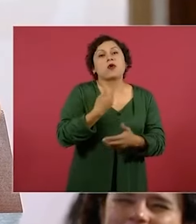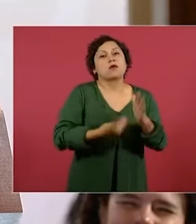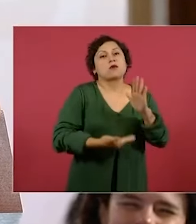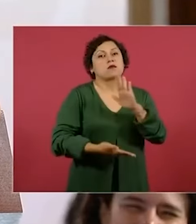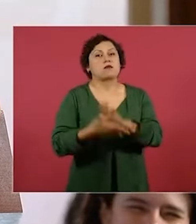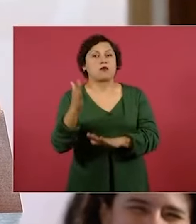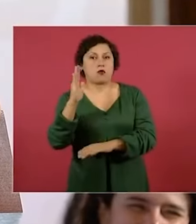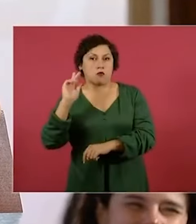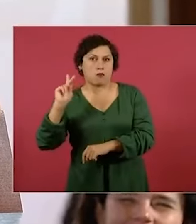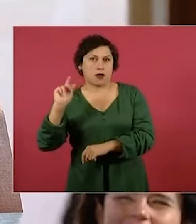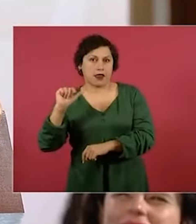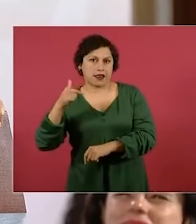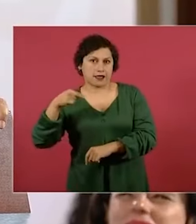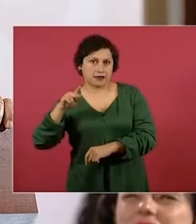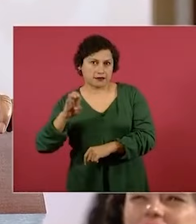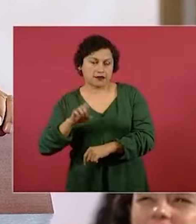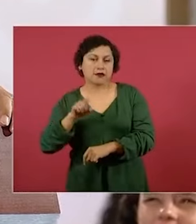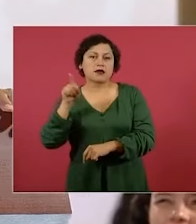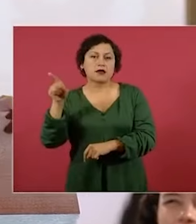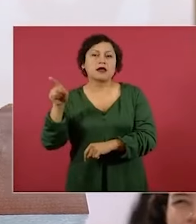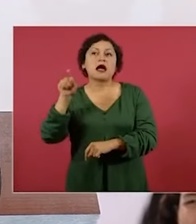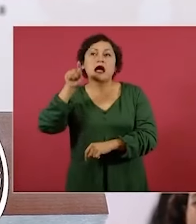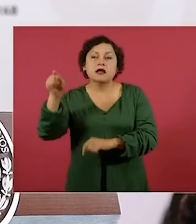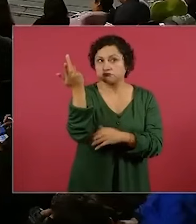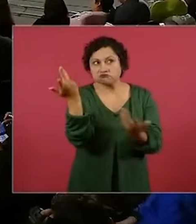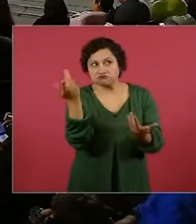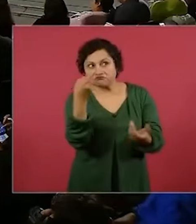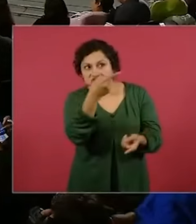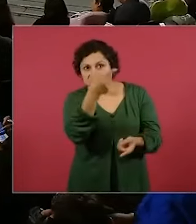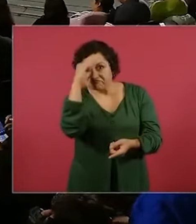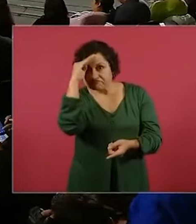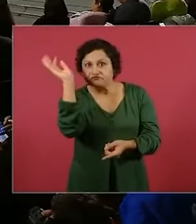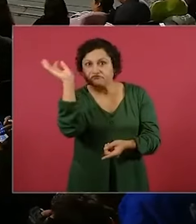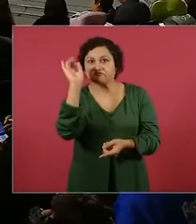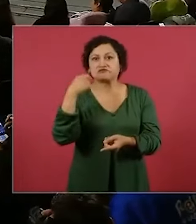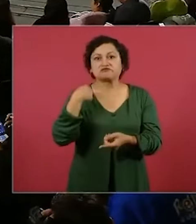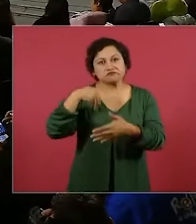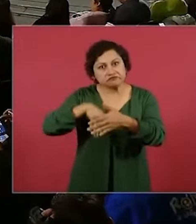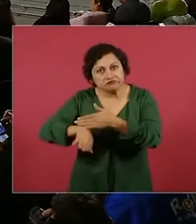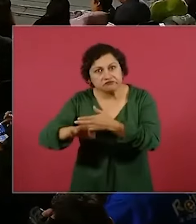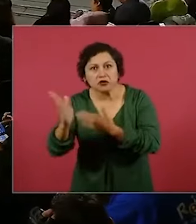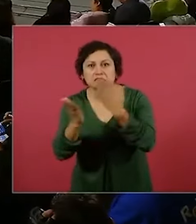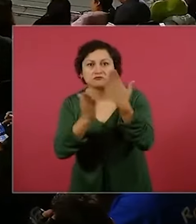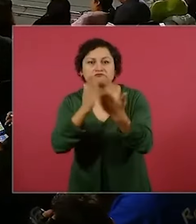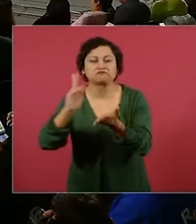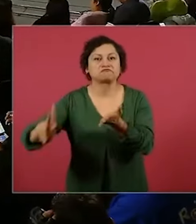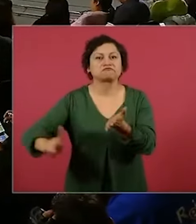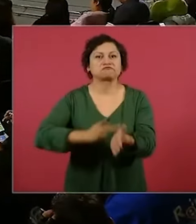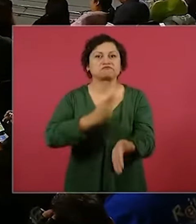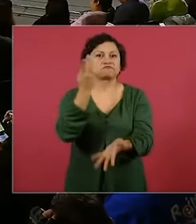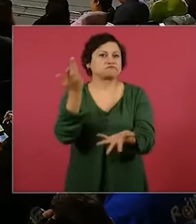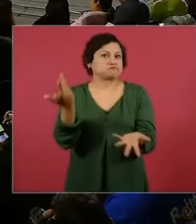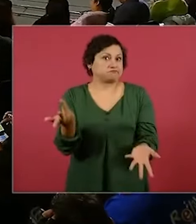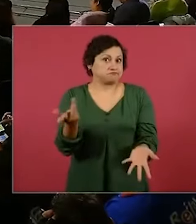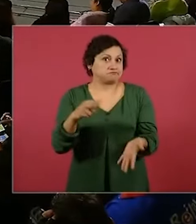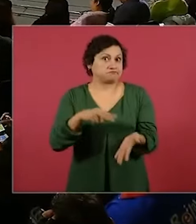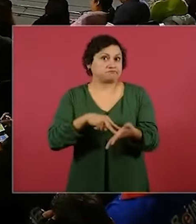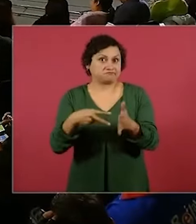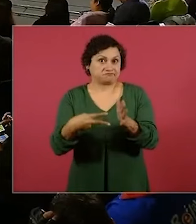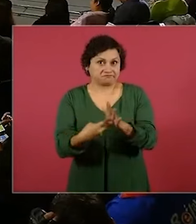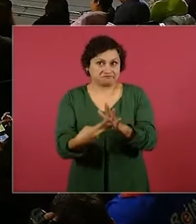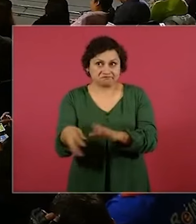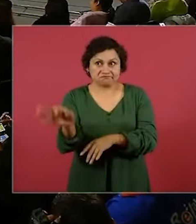Sheinbaum Pardo, la primera presidenta de la República en la historia de México, y destacó que lo respetó hasta el final, porque cualquier otro complejado, lo primero que hubiese